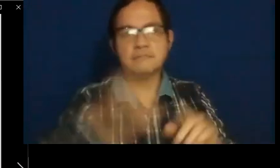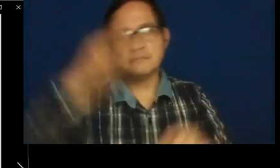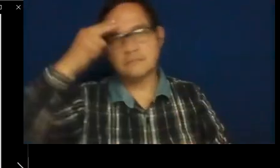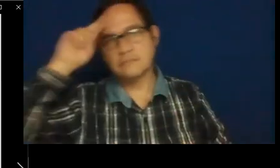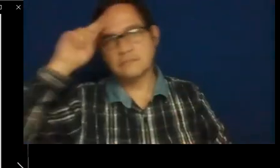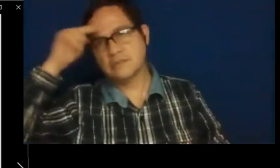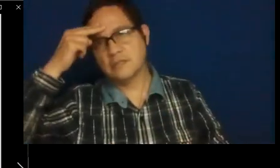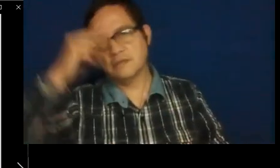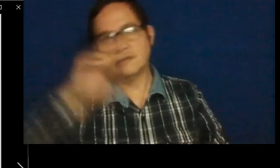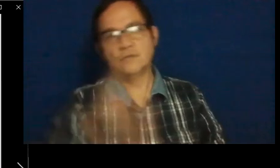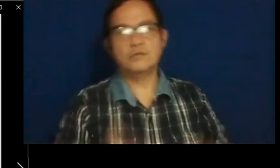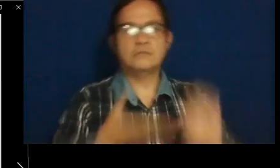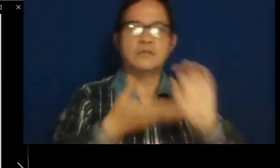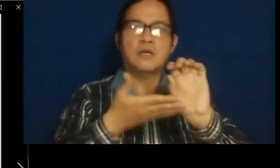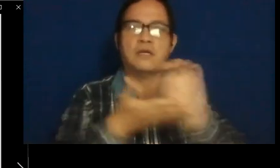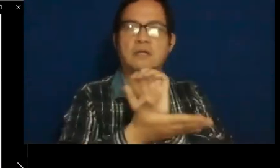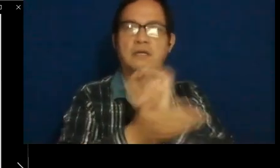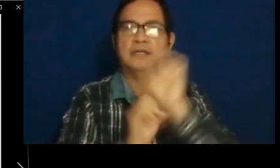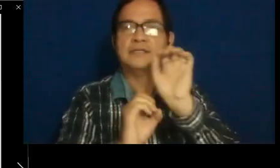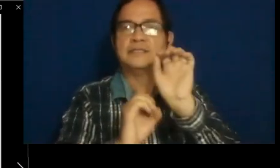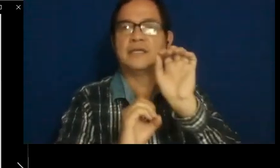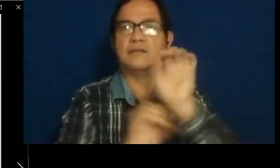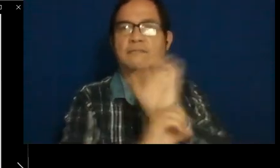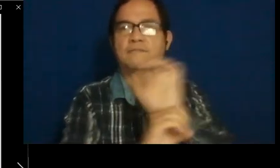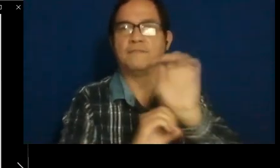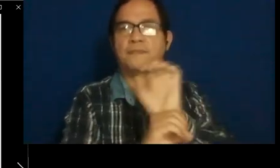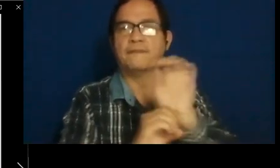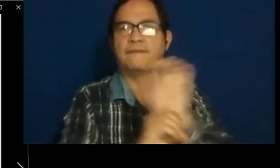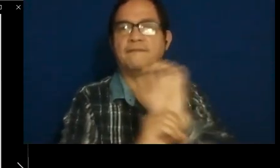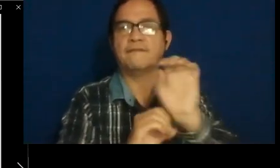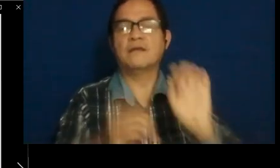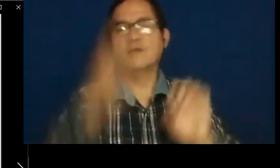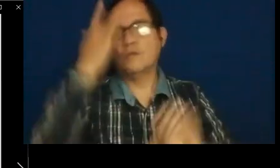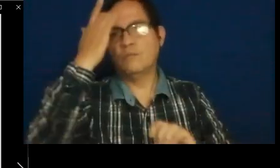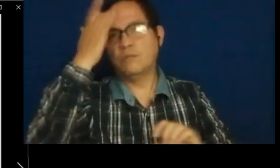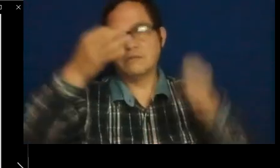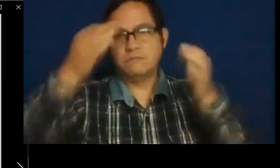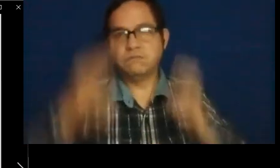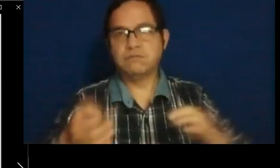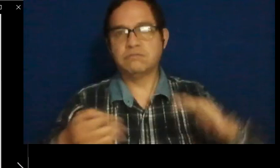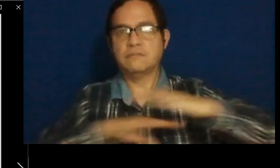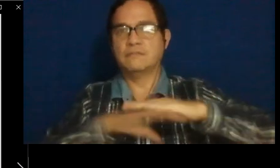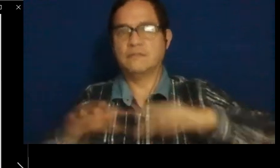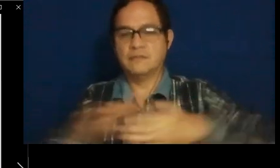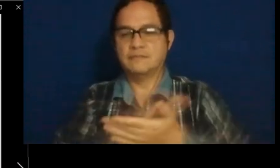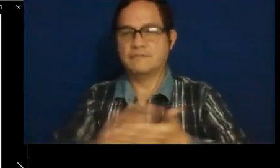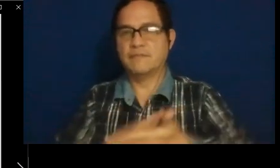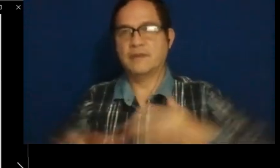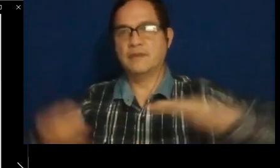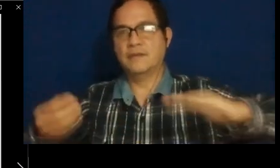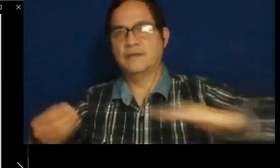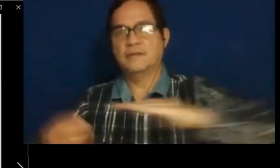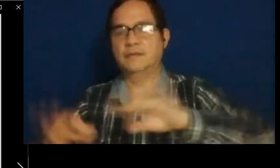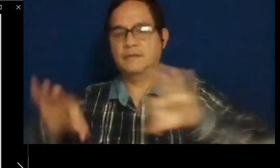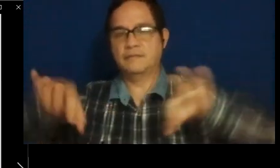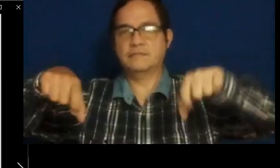que la fricción es 0. ¿Por qué? Porque resulta que el móvil que nosotros manejamos no está literalmente en contacto con la superficie. Son unas ruedas las que